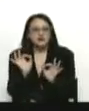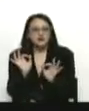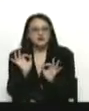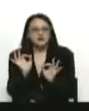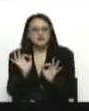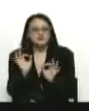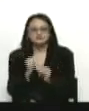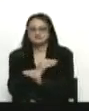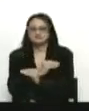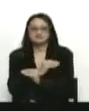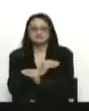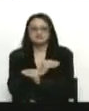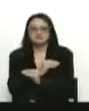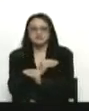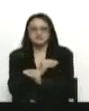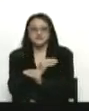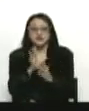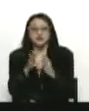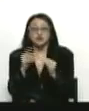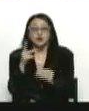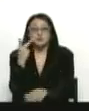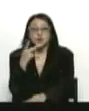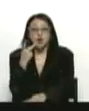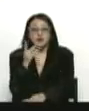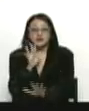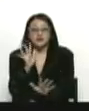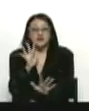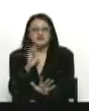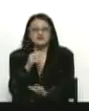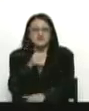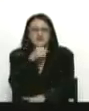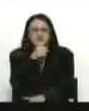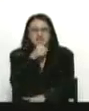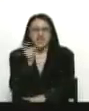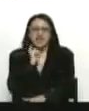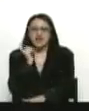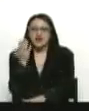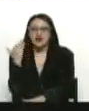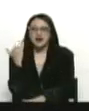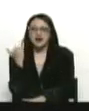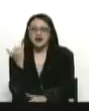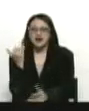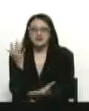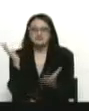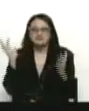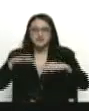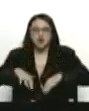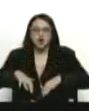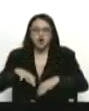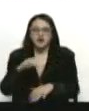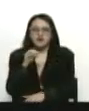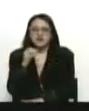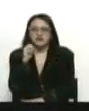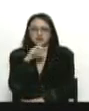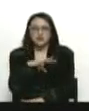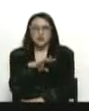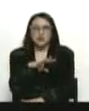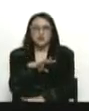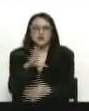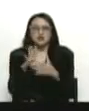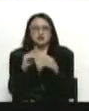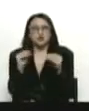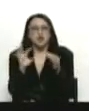Por el contrario, todas sus políticas son retrógradas, se corresponden con la declinación histórica. Todas sus alianzas